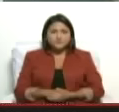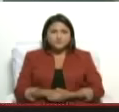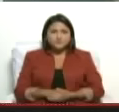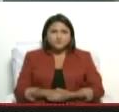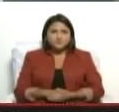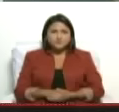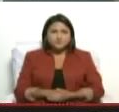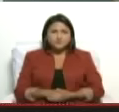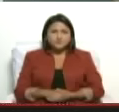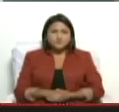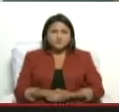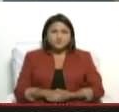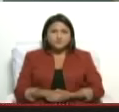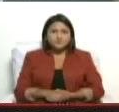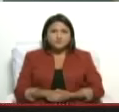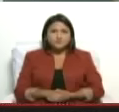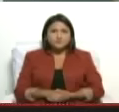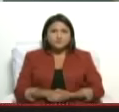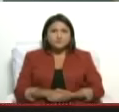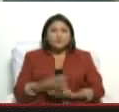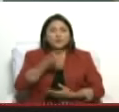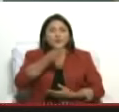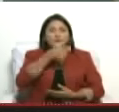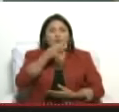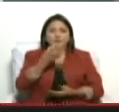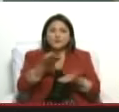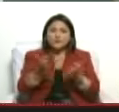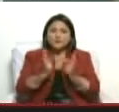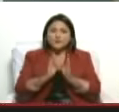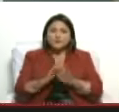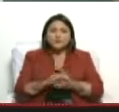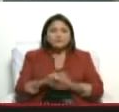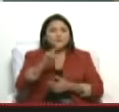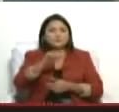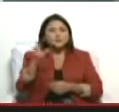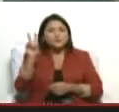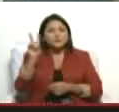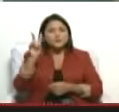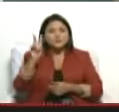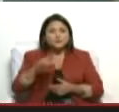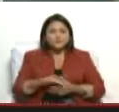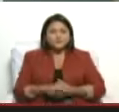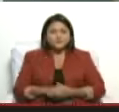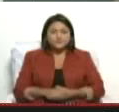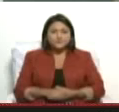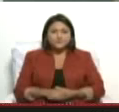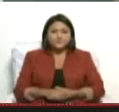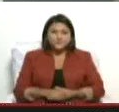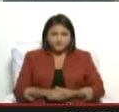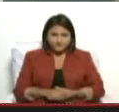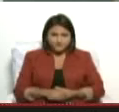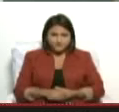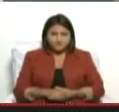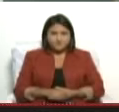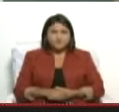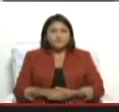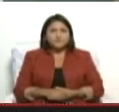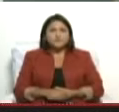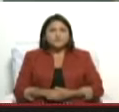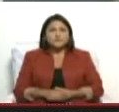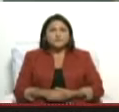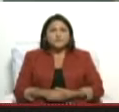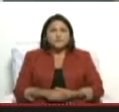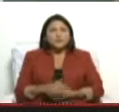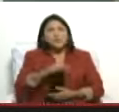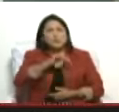William buenas Buenas tardes tengan todos ustedes pueblo de Venezuela el día